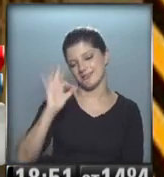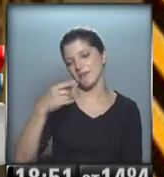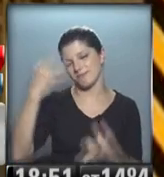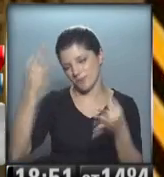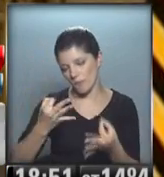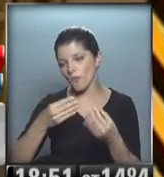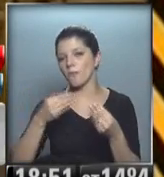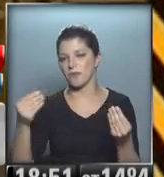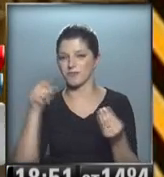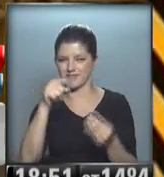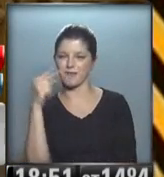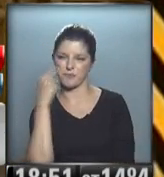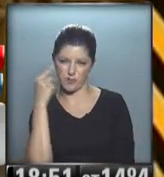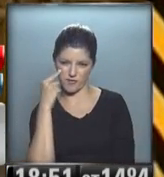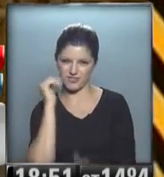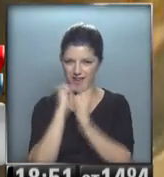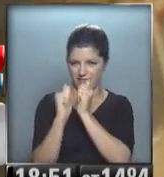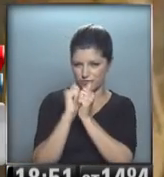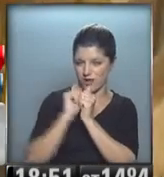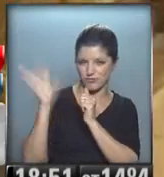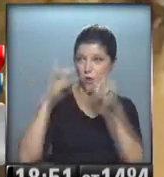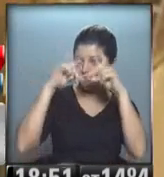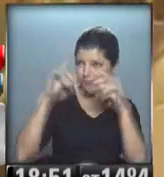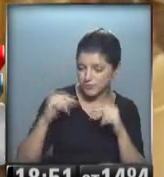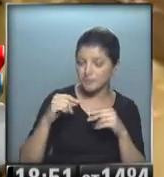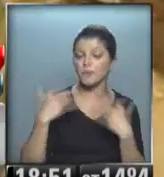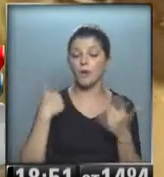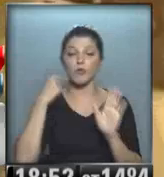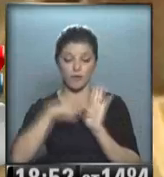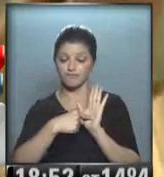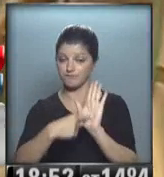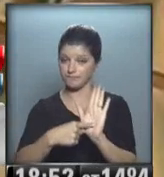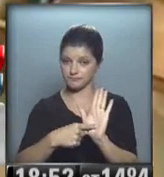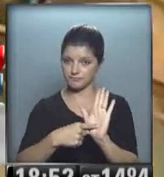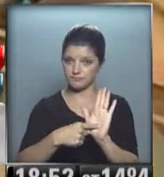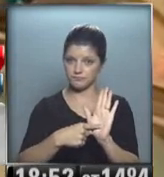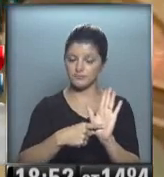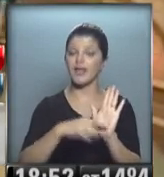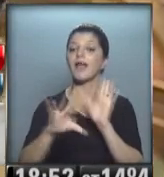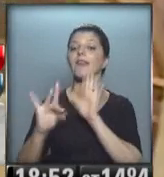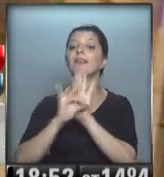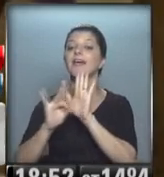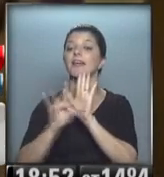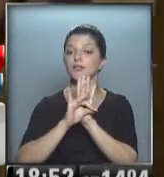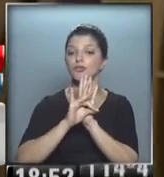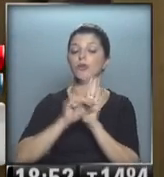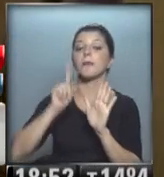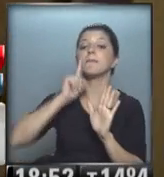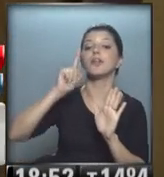es muy afecta a toda la historia y a todos los datos. Lo que yo tengo acá es el decreto del año